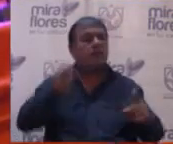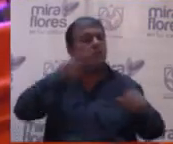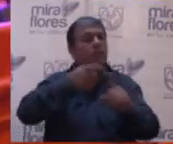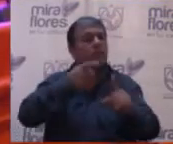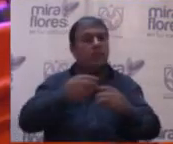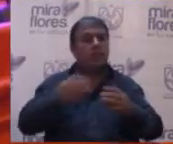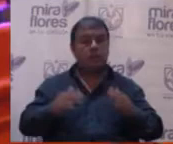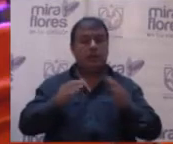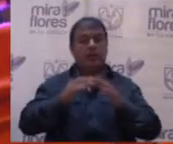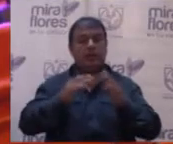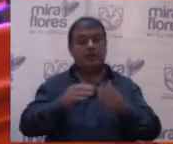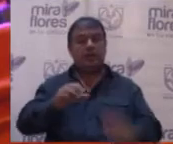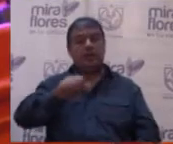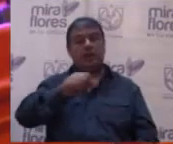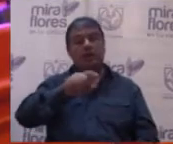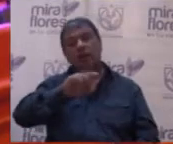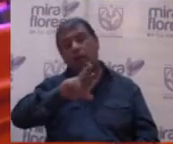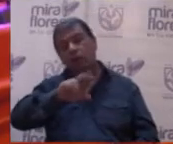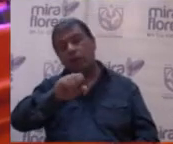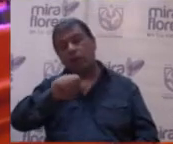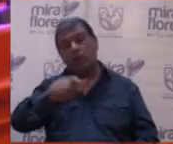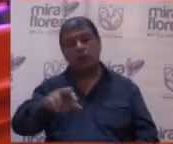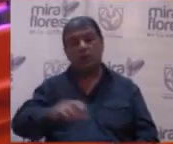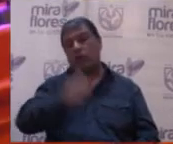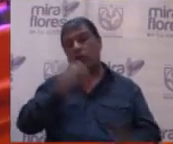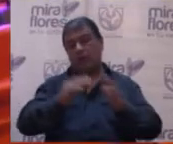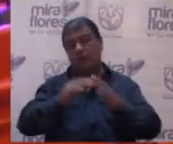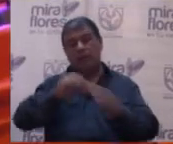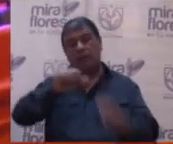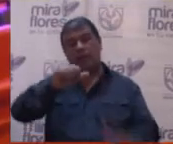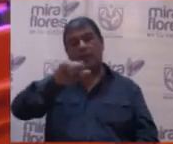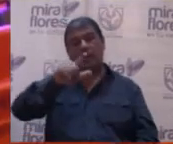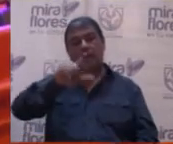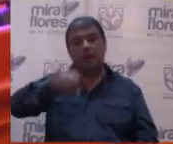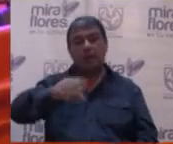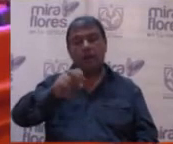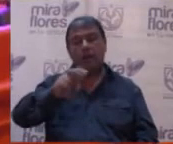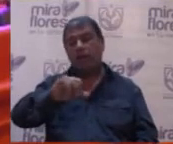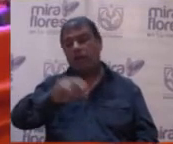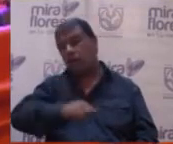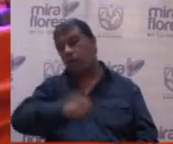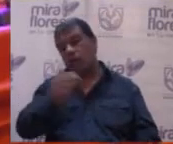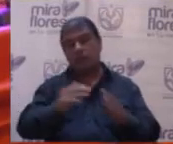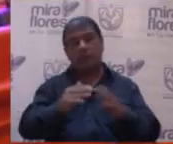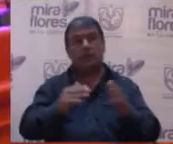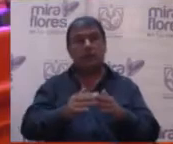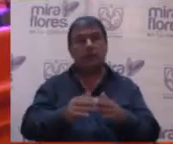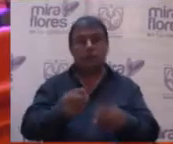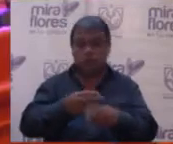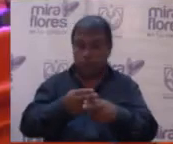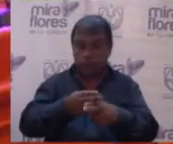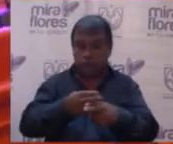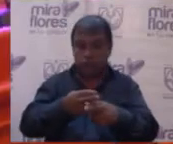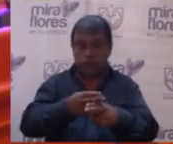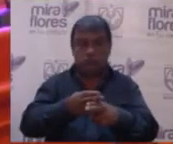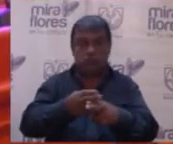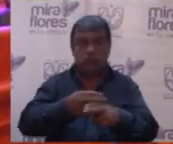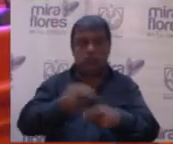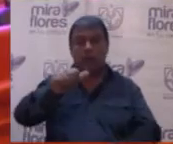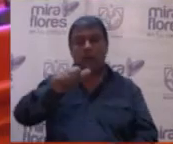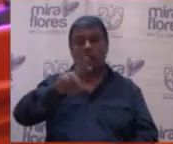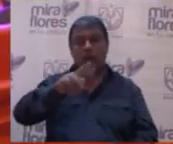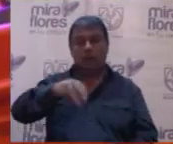una casa en La Aurora, una casa en Aljovín, una casa en ahora pronto viene ya la de